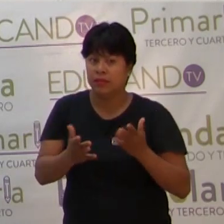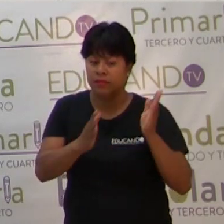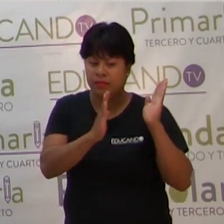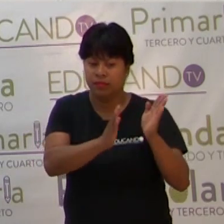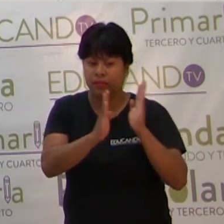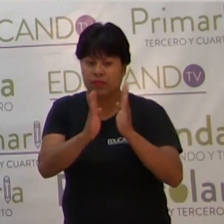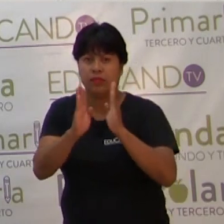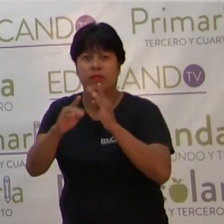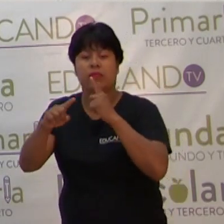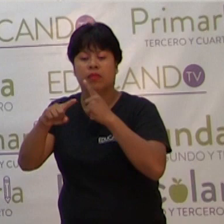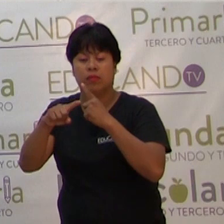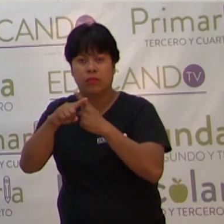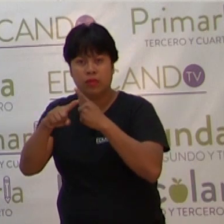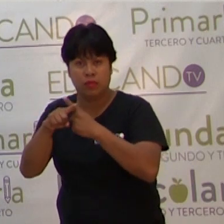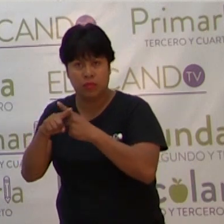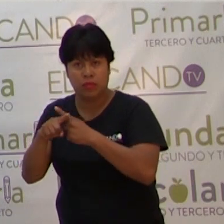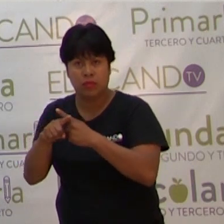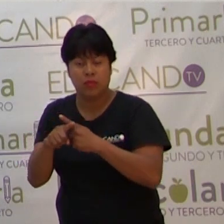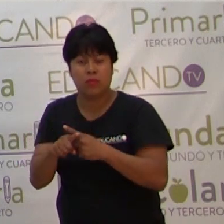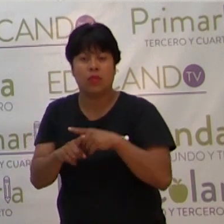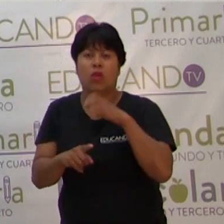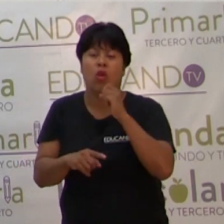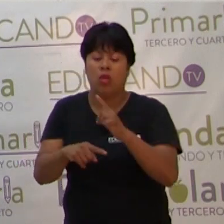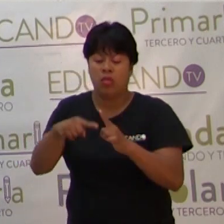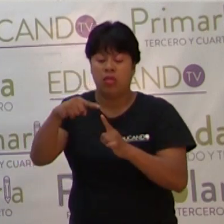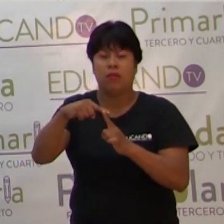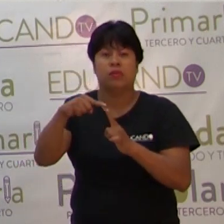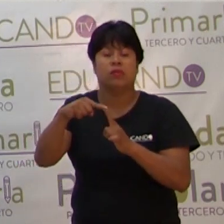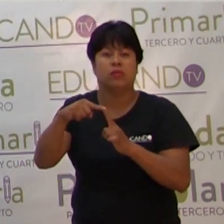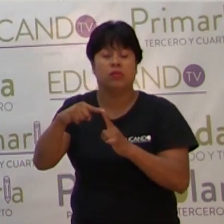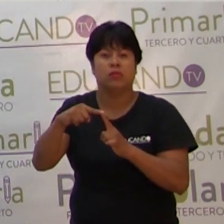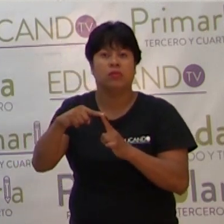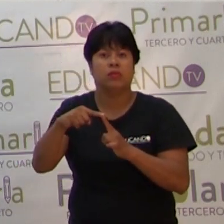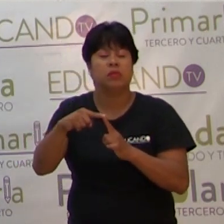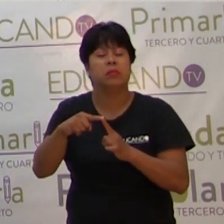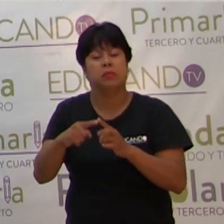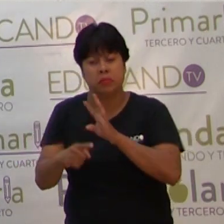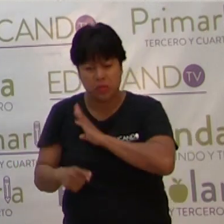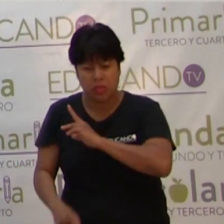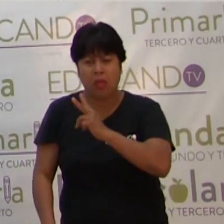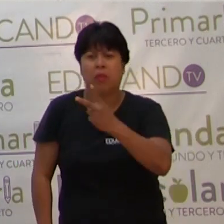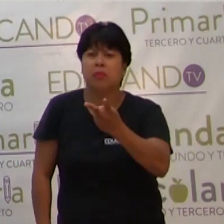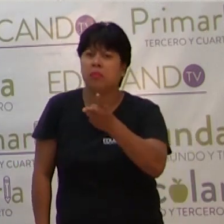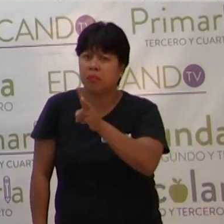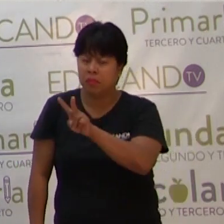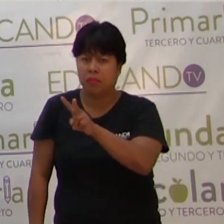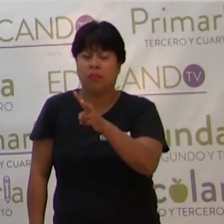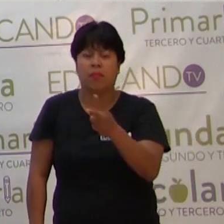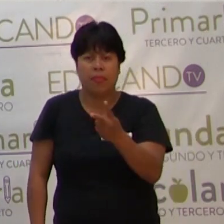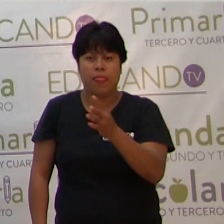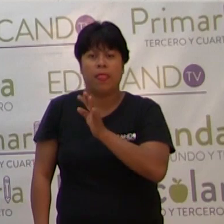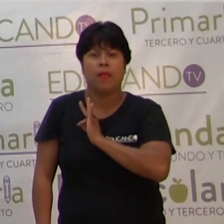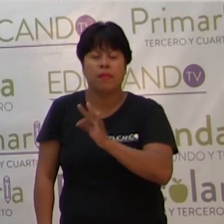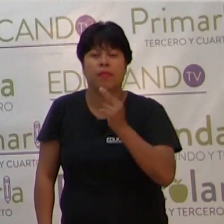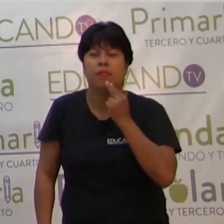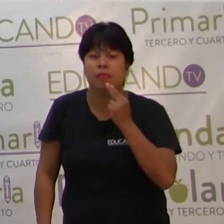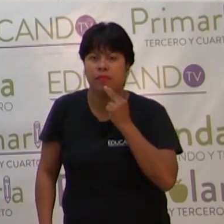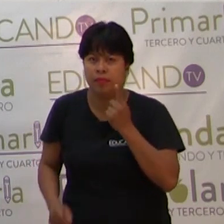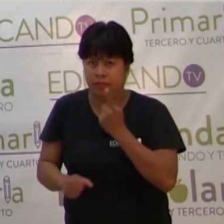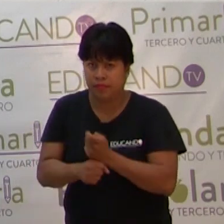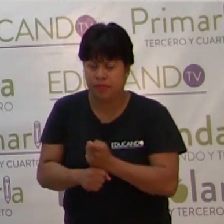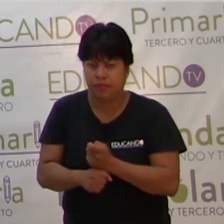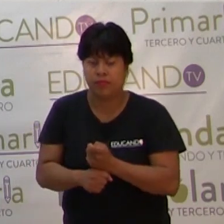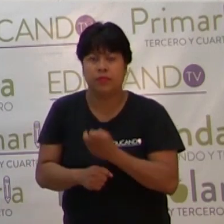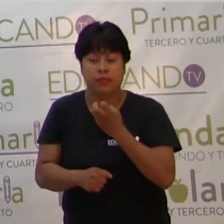las multiplicaciones o las divisiones. Pueden ser ambas las que se tendrían que desarrollar primero, ya